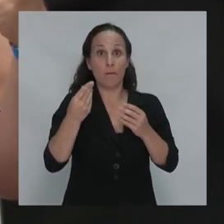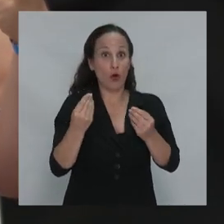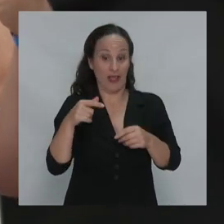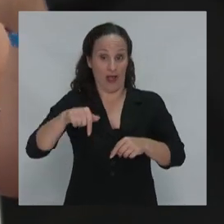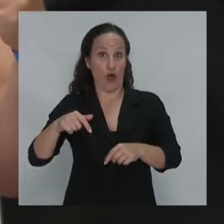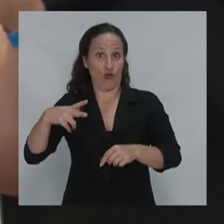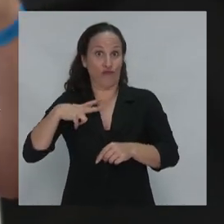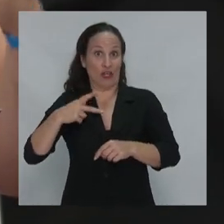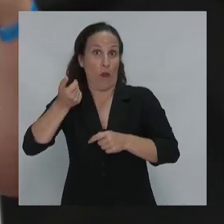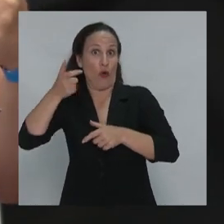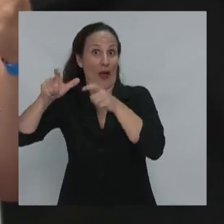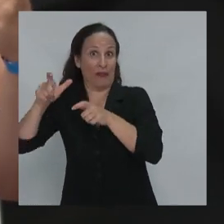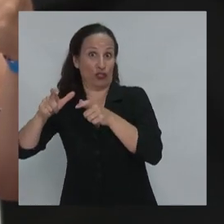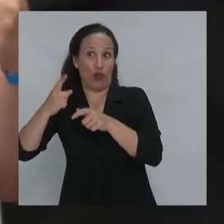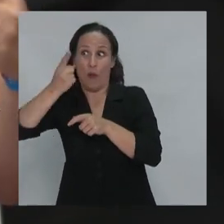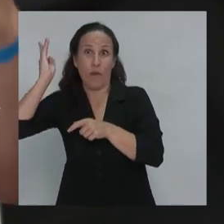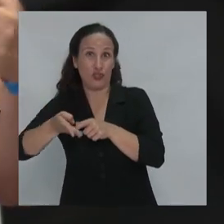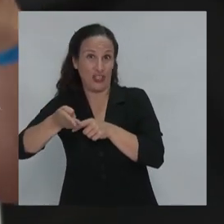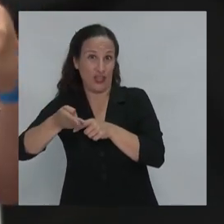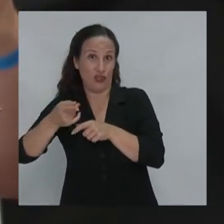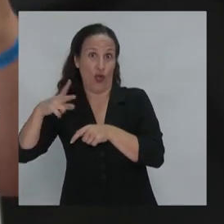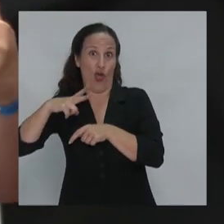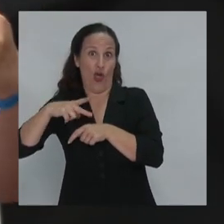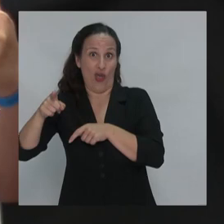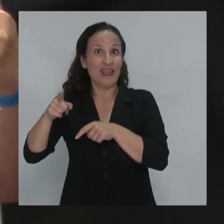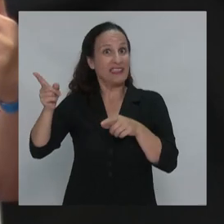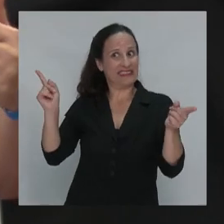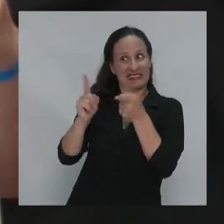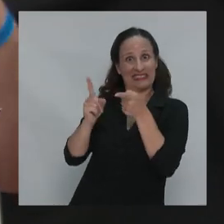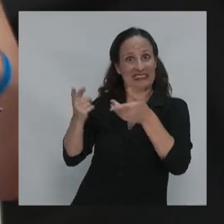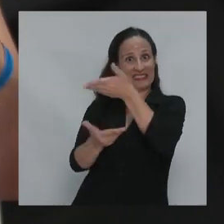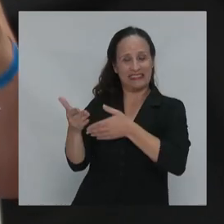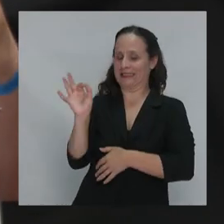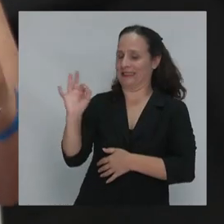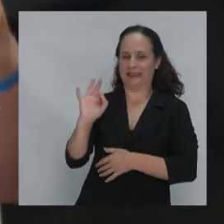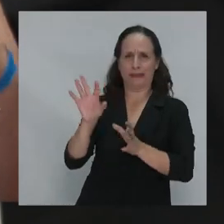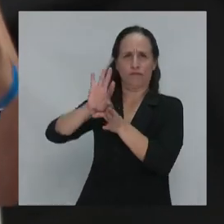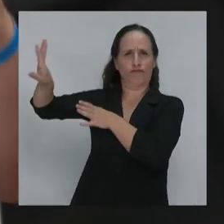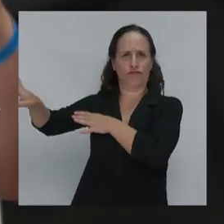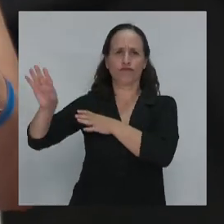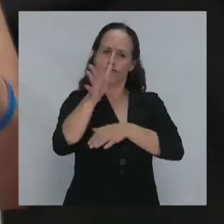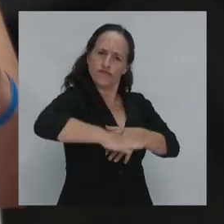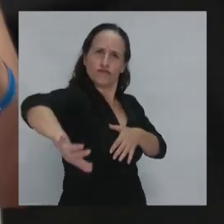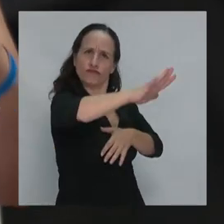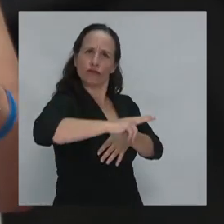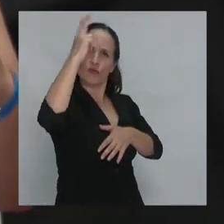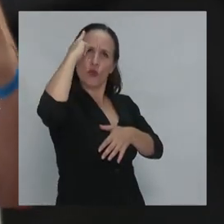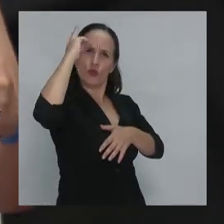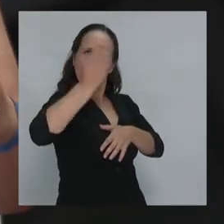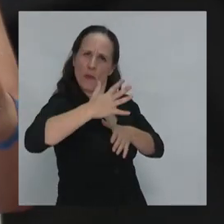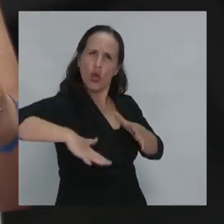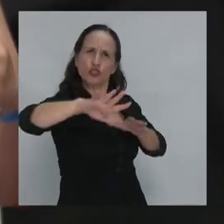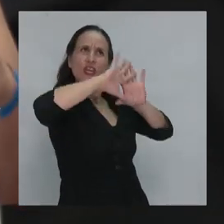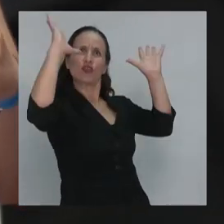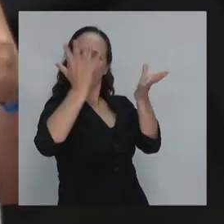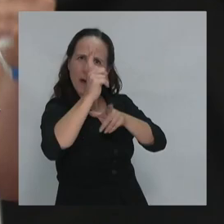riqueza es el único otro con el que no podemos conciliar. El resto, el 99% de la población